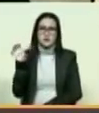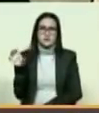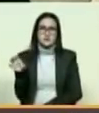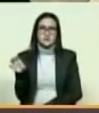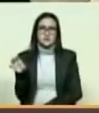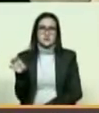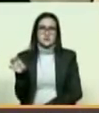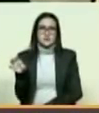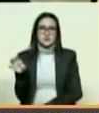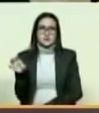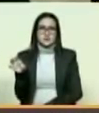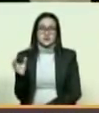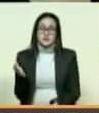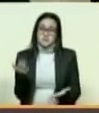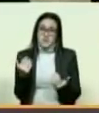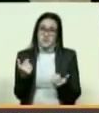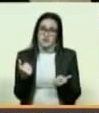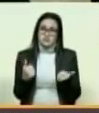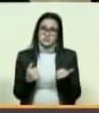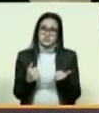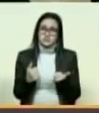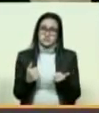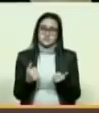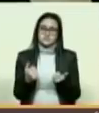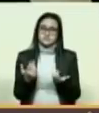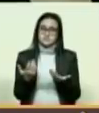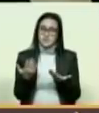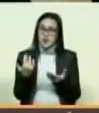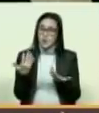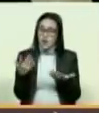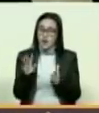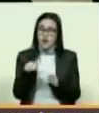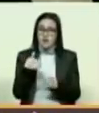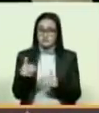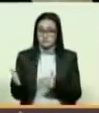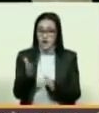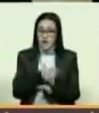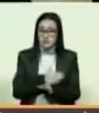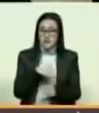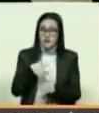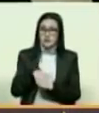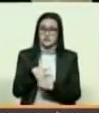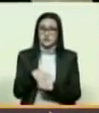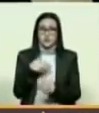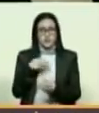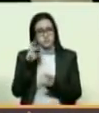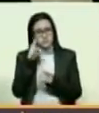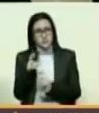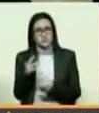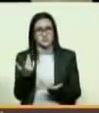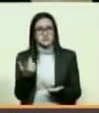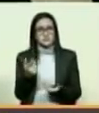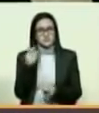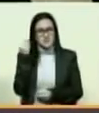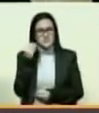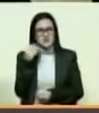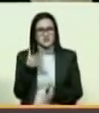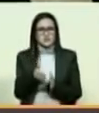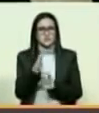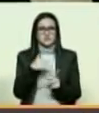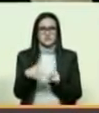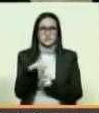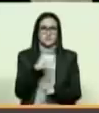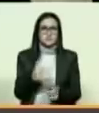que pedían el avance de las elecciones y que finalmente dicen que no van a reconocerlas. También una valoración de